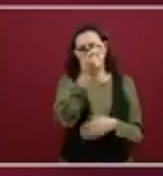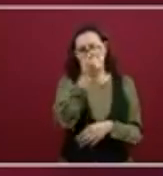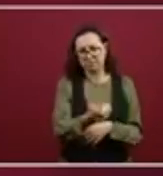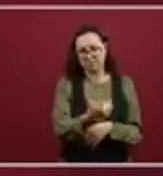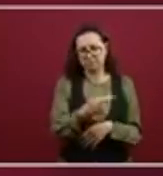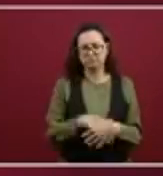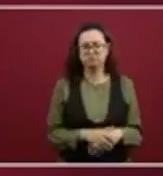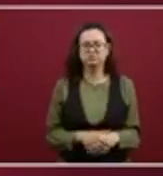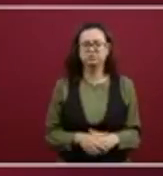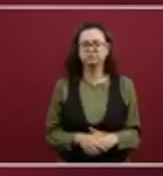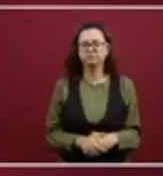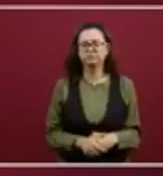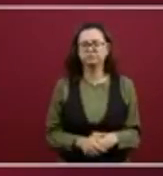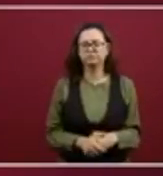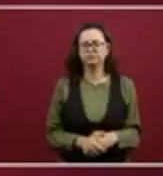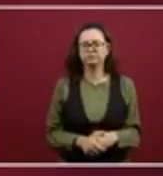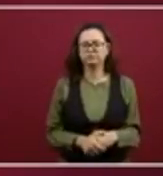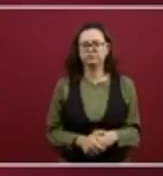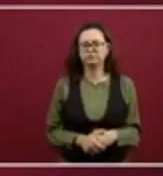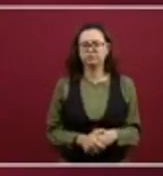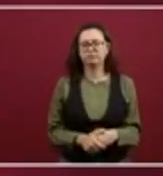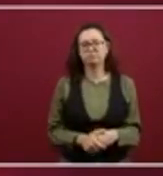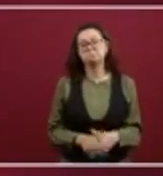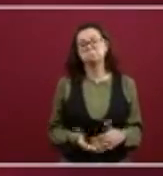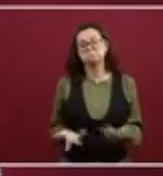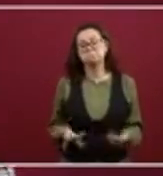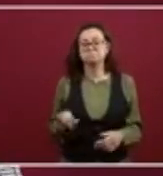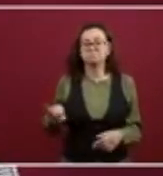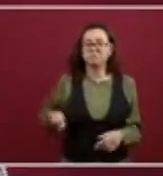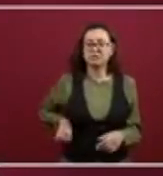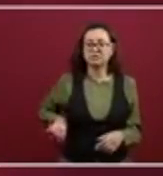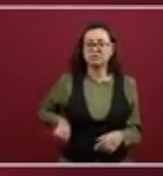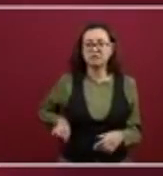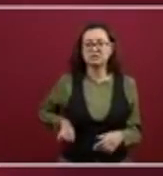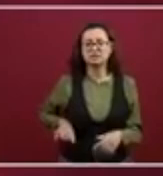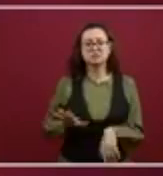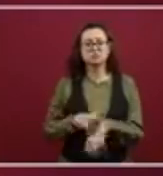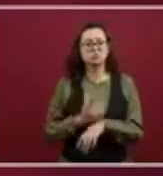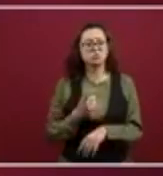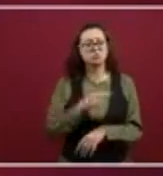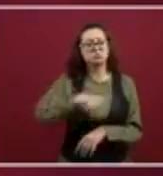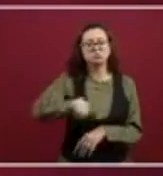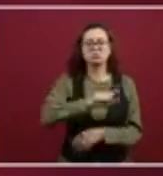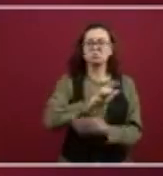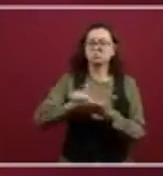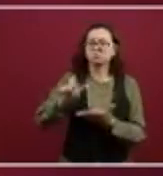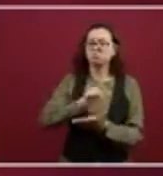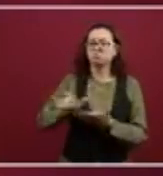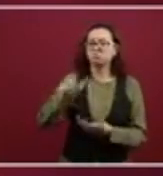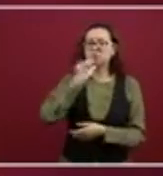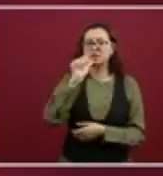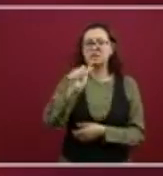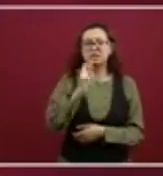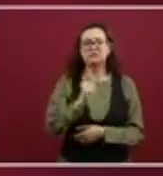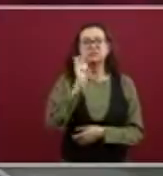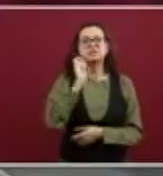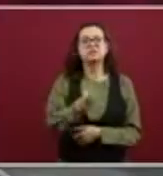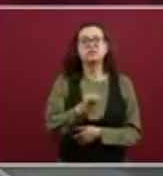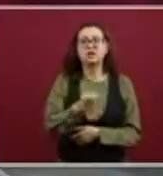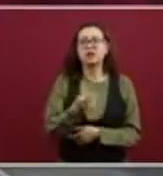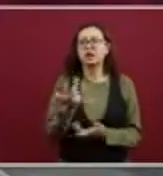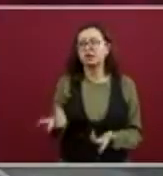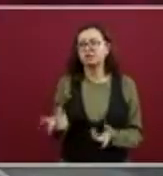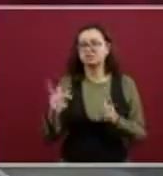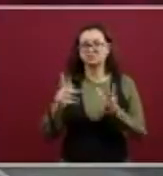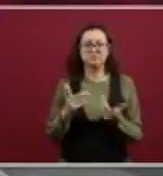Y esto es interesante porque al ser una condonación de impuestos se trata de un crédito a favor de la nación. Y al